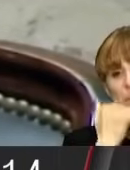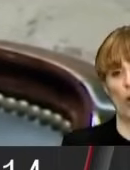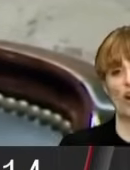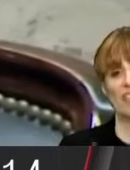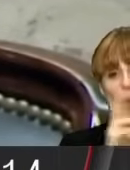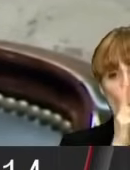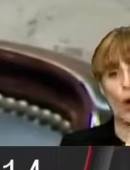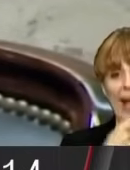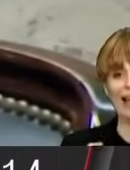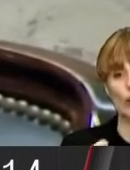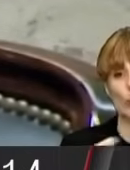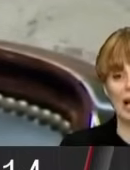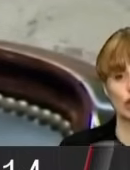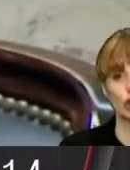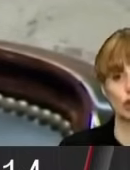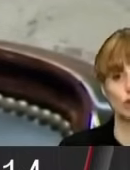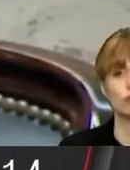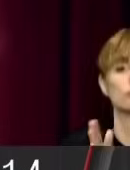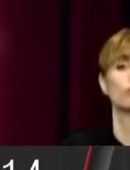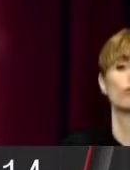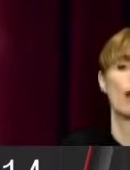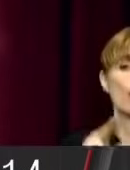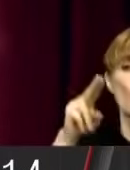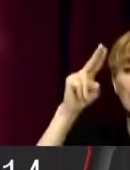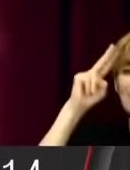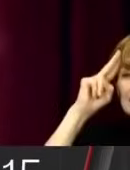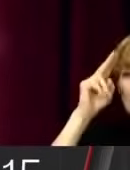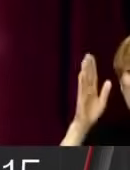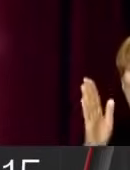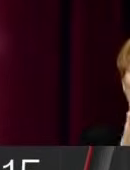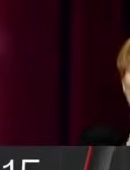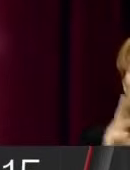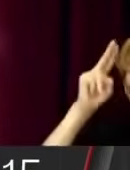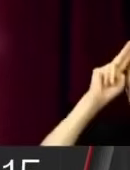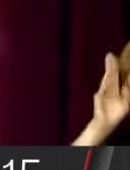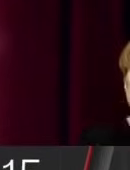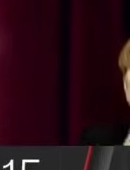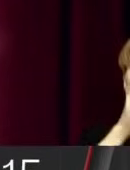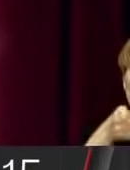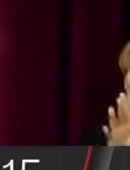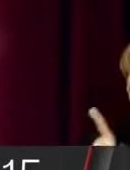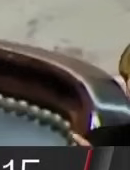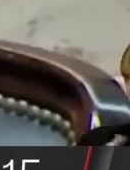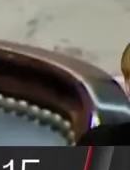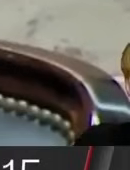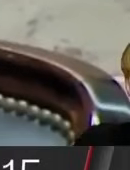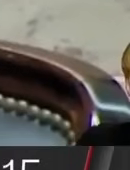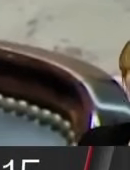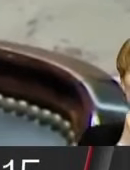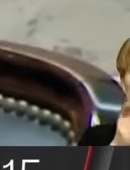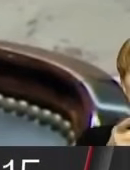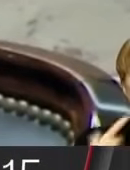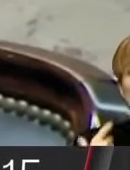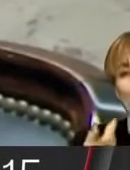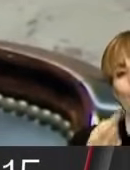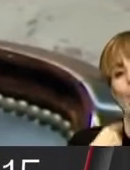mujeres nos vamos a quedar sin pido, por favor, que respeten a la diputada Bregman, que está haciendo uso de la palabra. Es directamente gracias. Proporcional lo que les importa, que las mujeres no nos